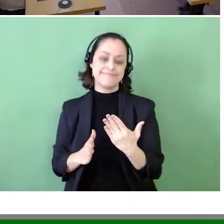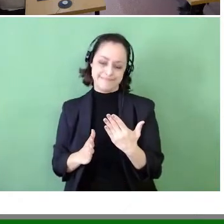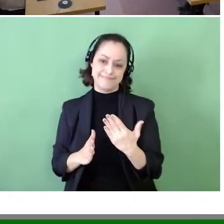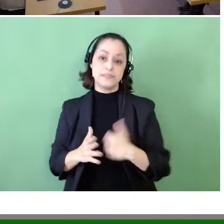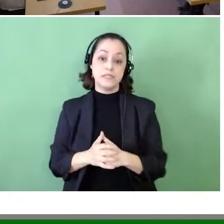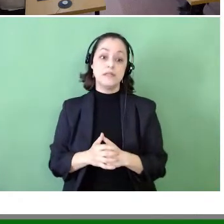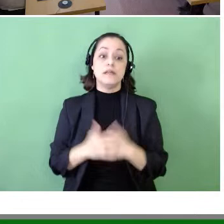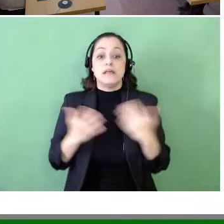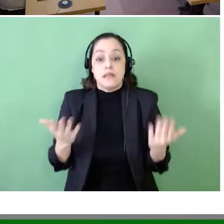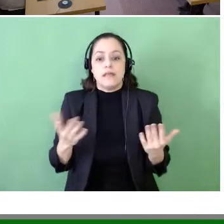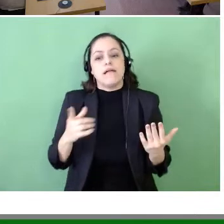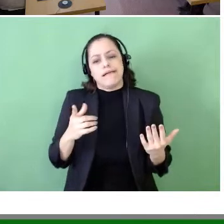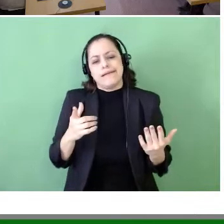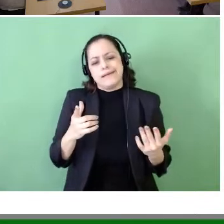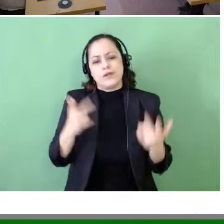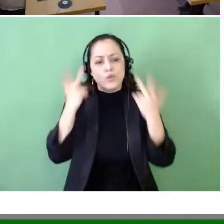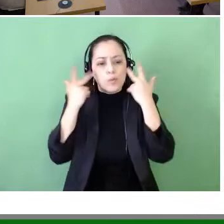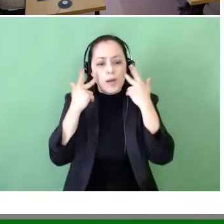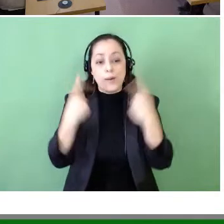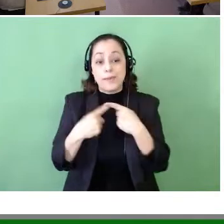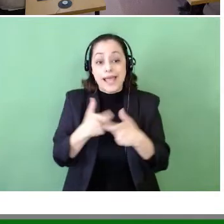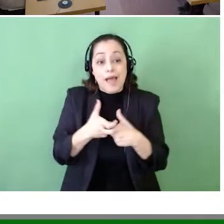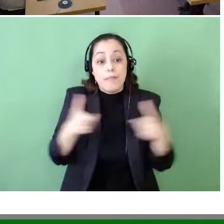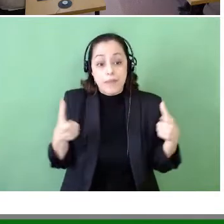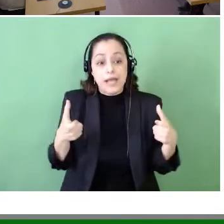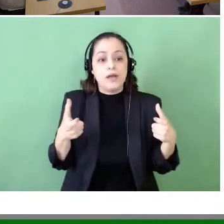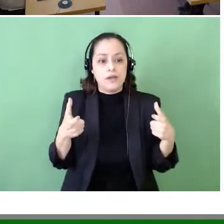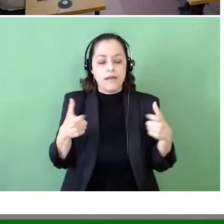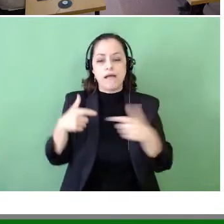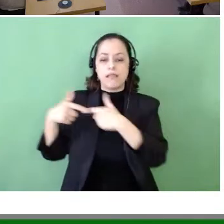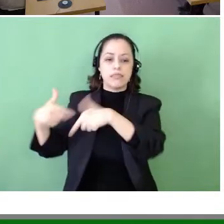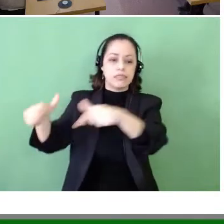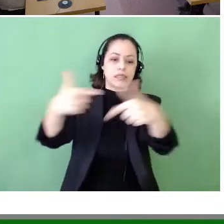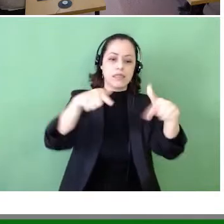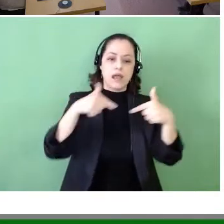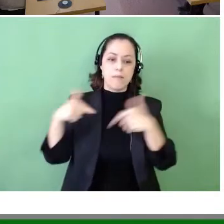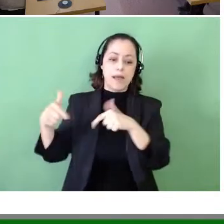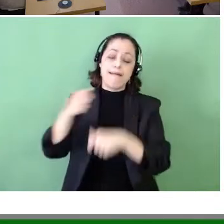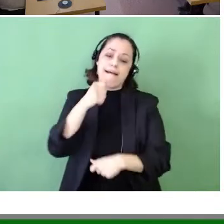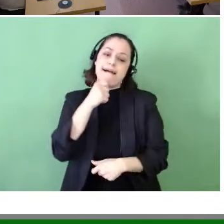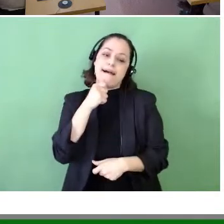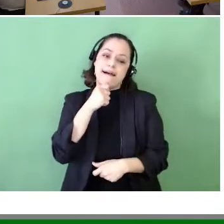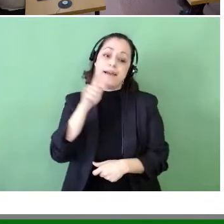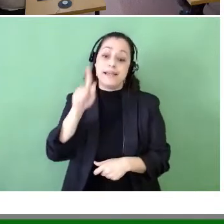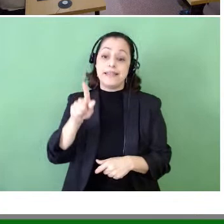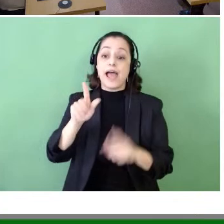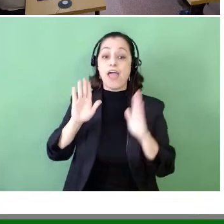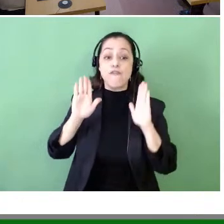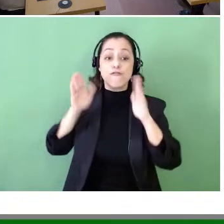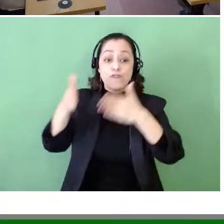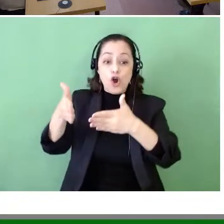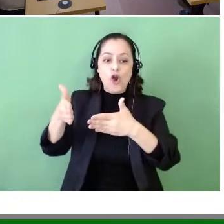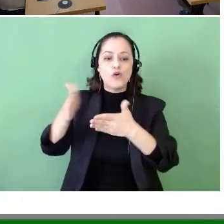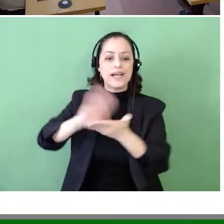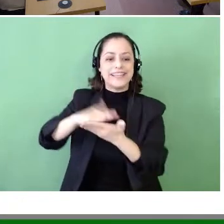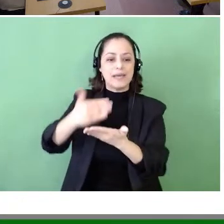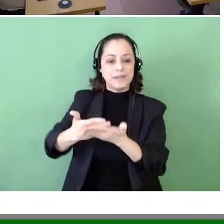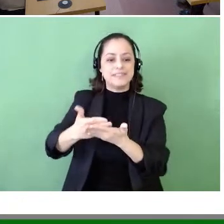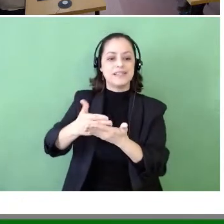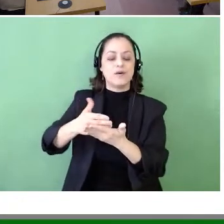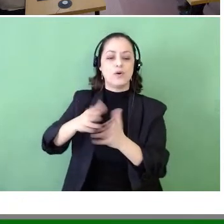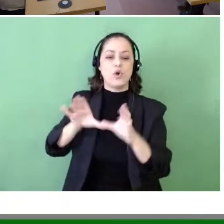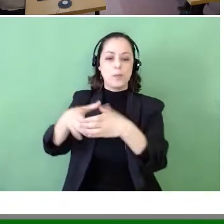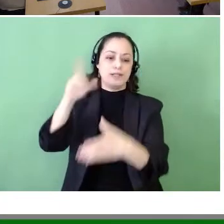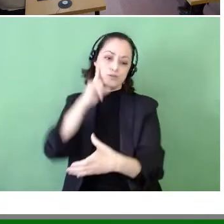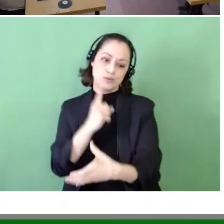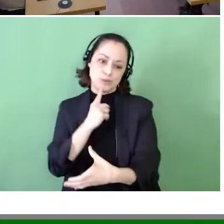es algo esperado porque la mayoría de trabajos aún es para la comunidad sorda, entonces que tenemos